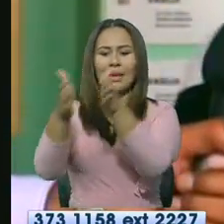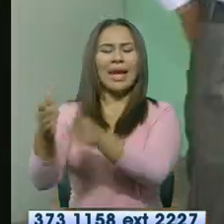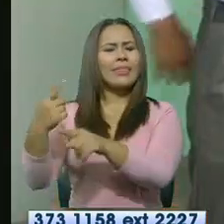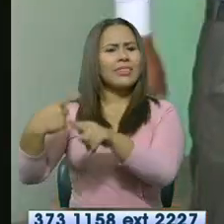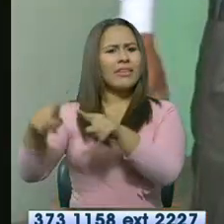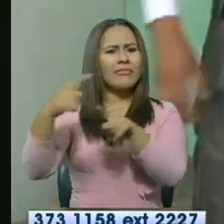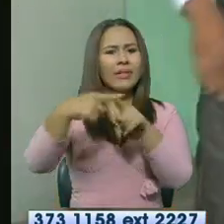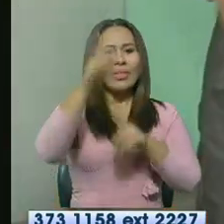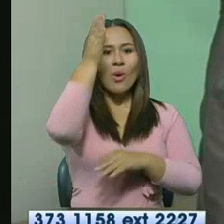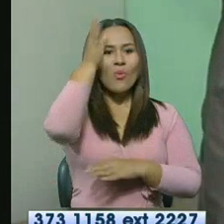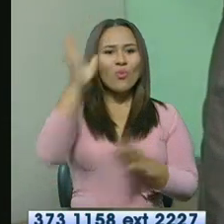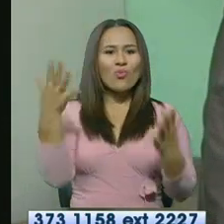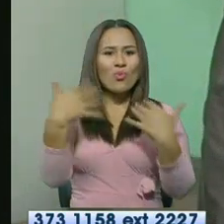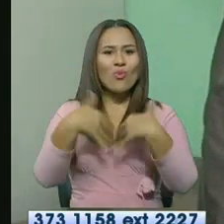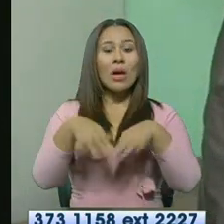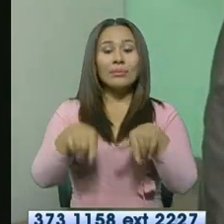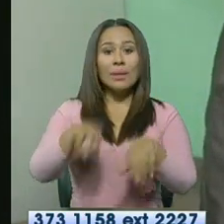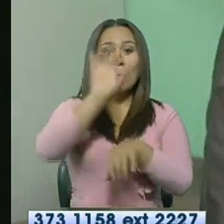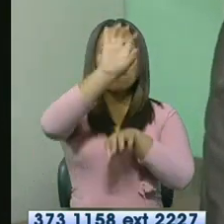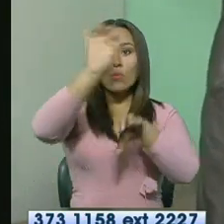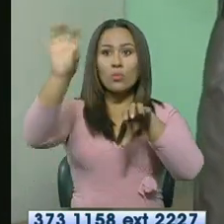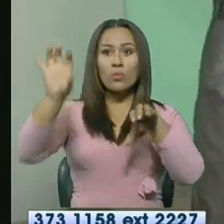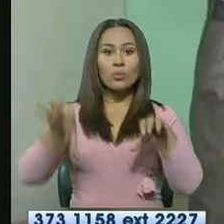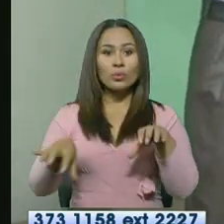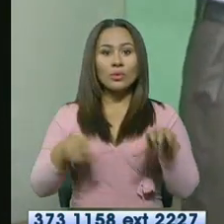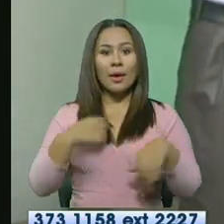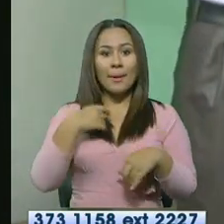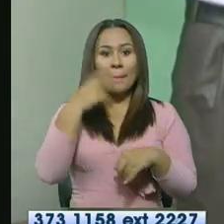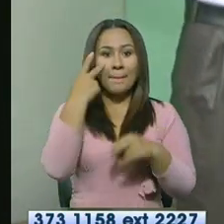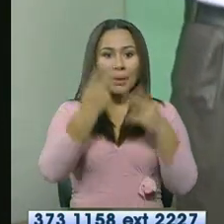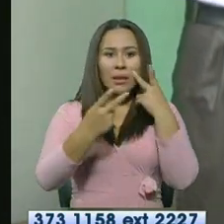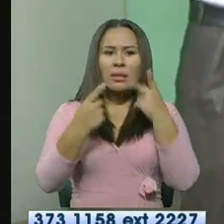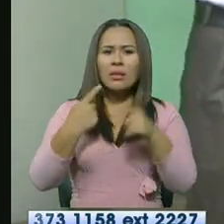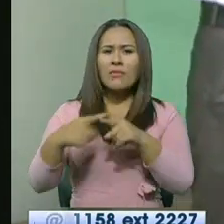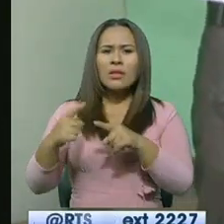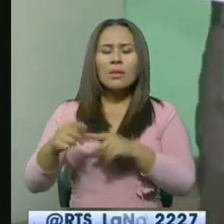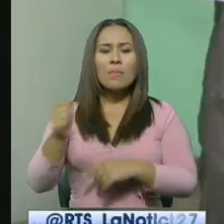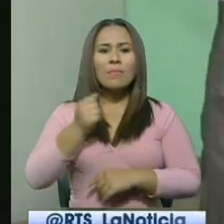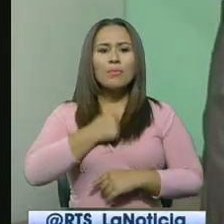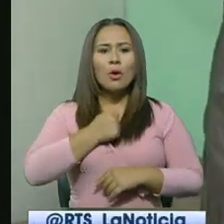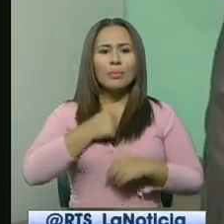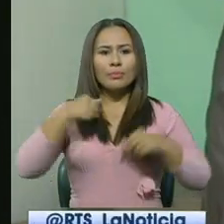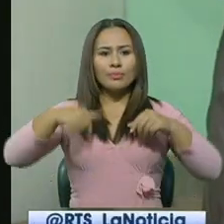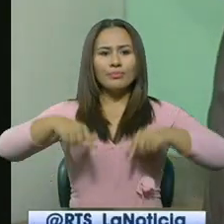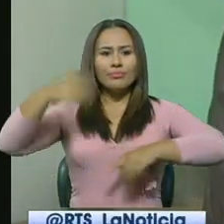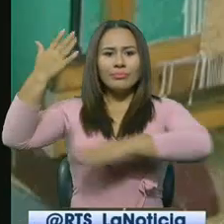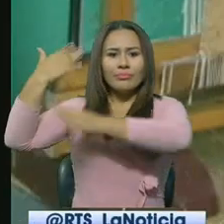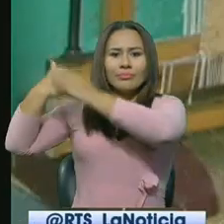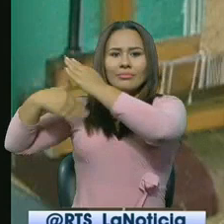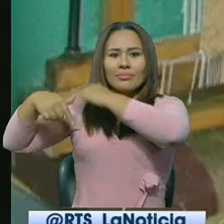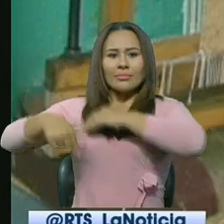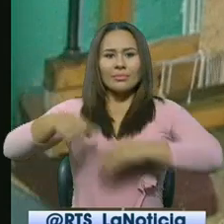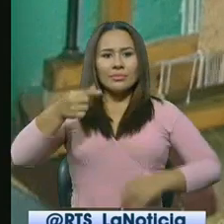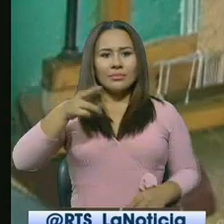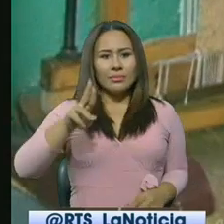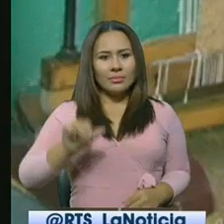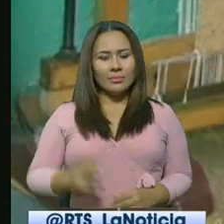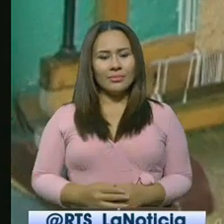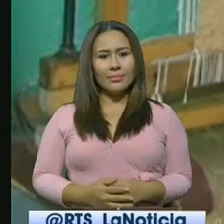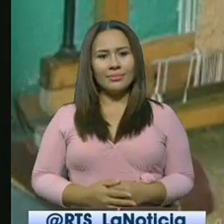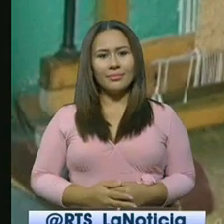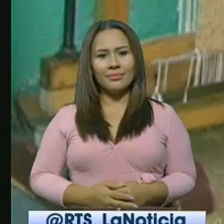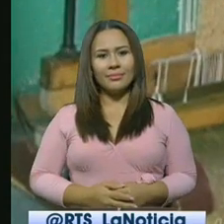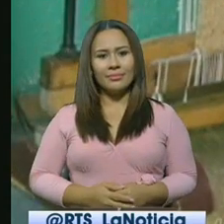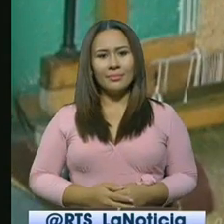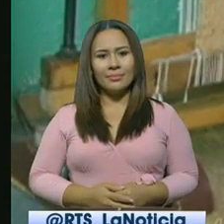culturas. En el museo existen muchas representaciones culturales que forman parte de la historia de Guano. Eso, con